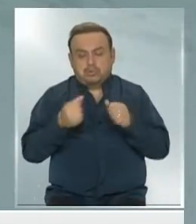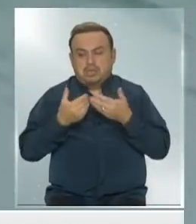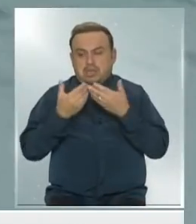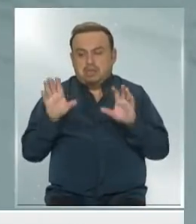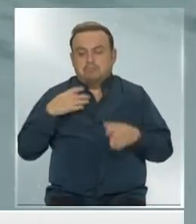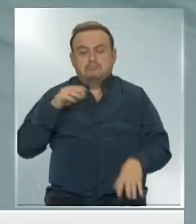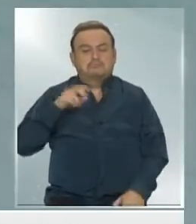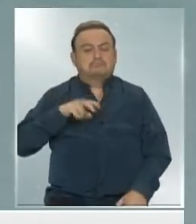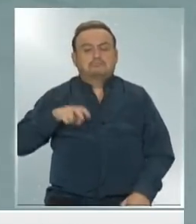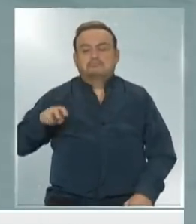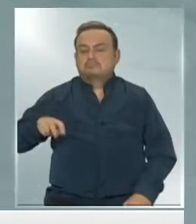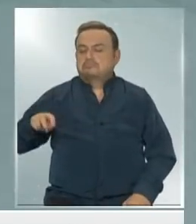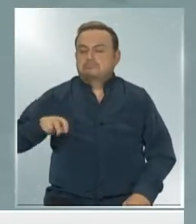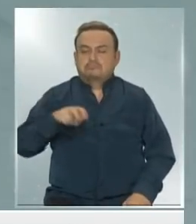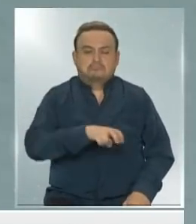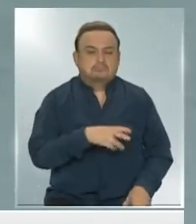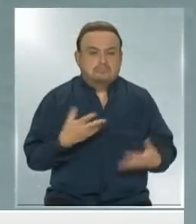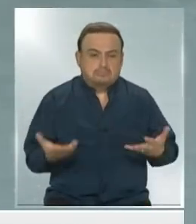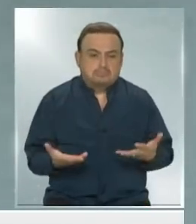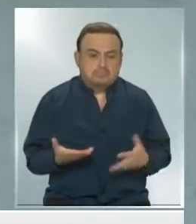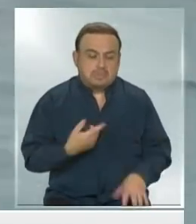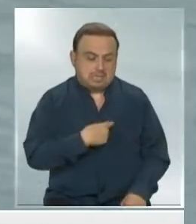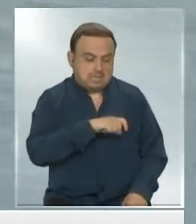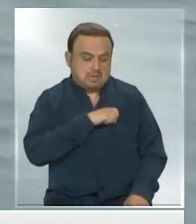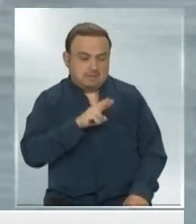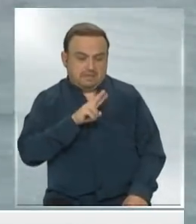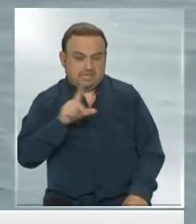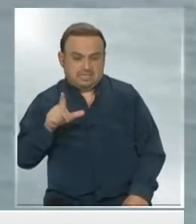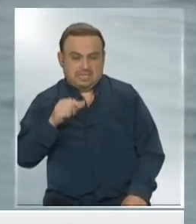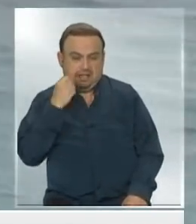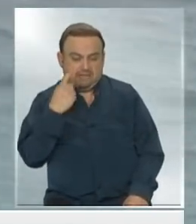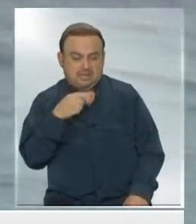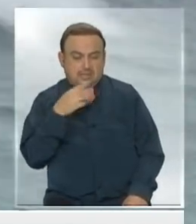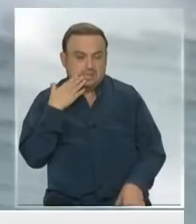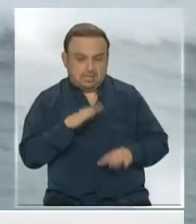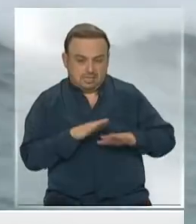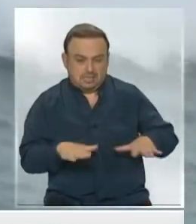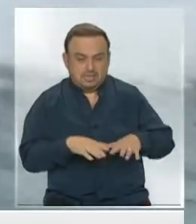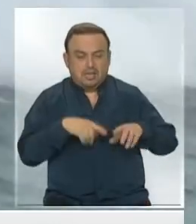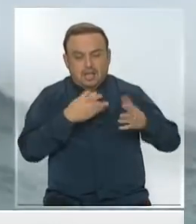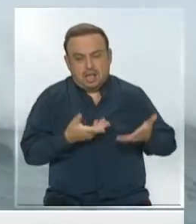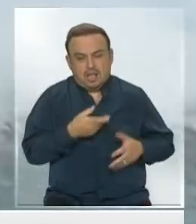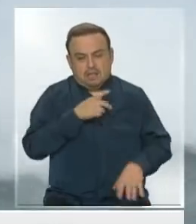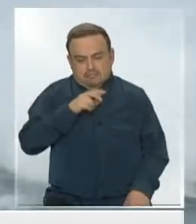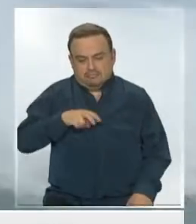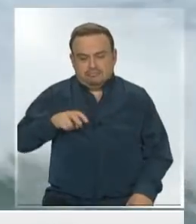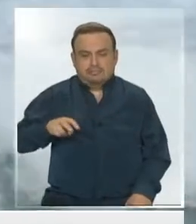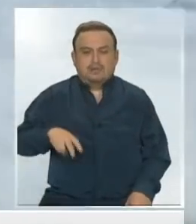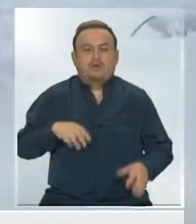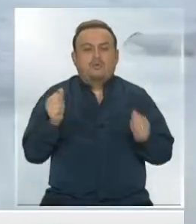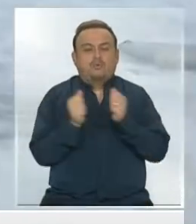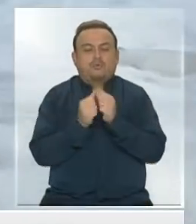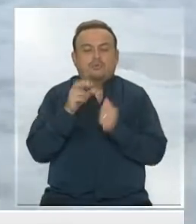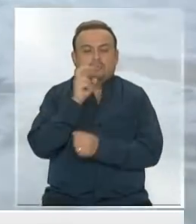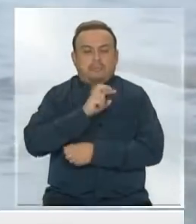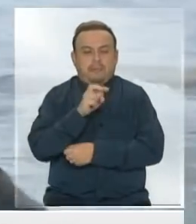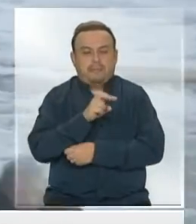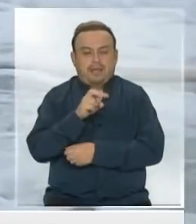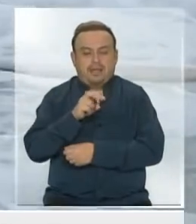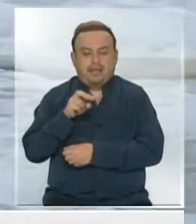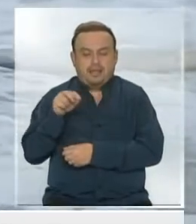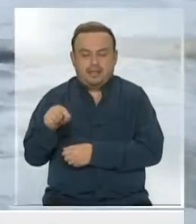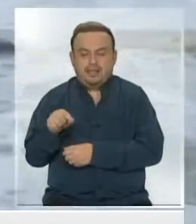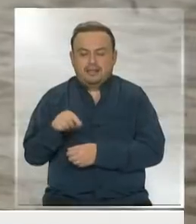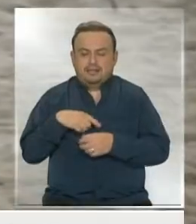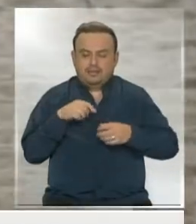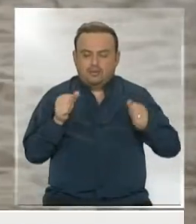Ahora en España, a partir del 27 de abril, los niños van a poder salir a dar algunos paseos con sus padres, algo que rige para